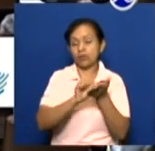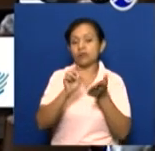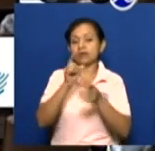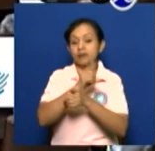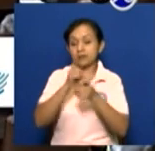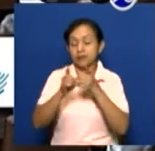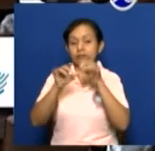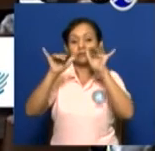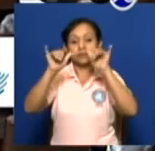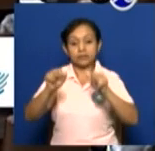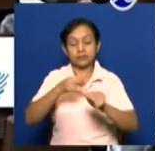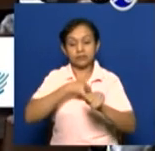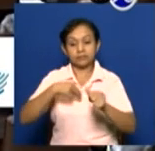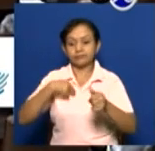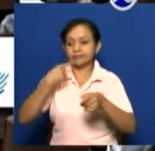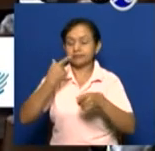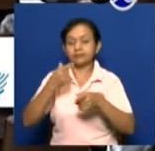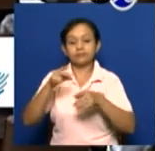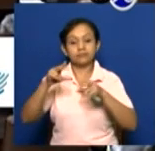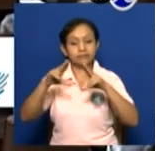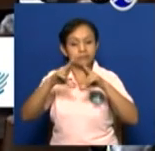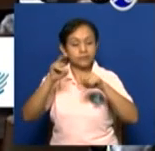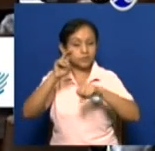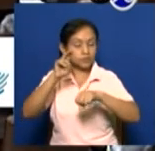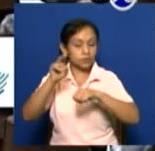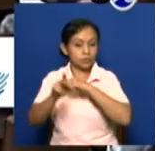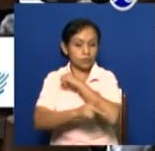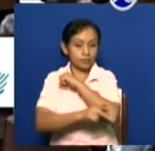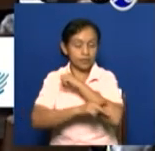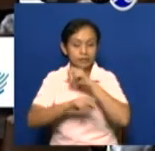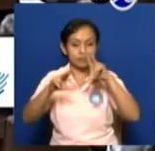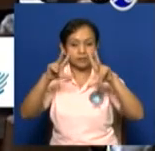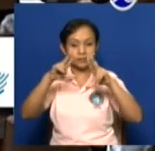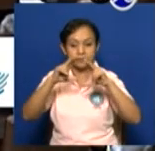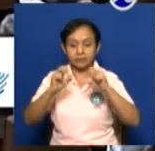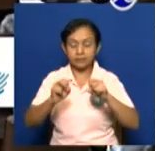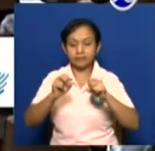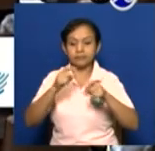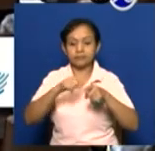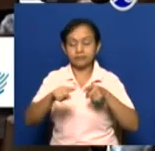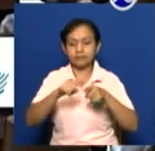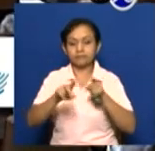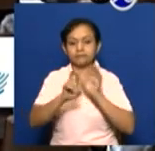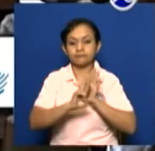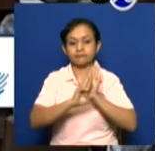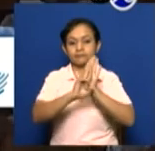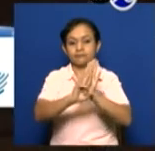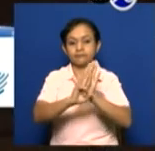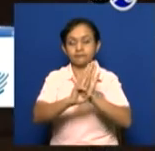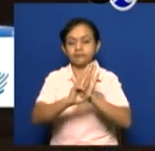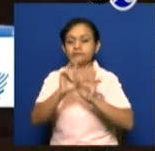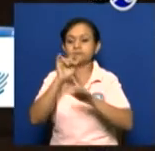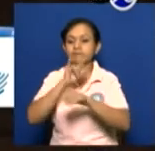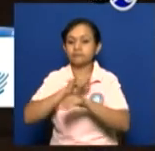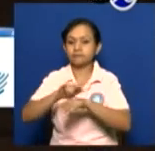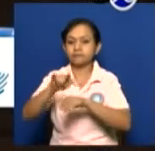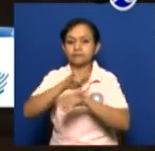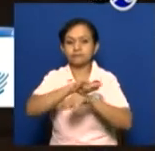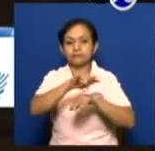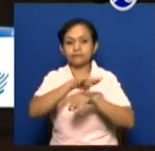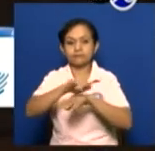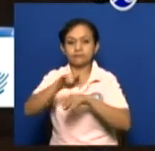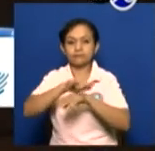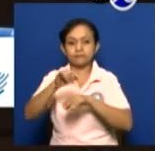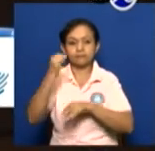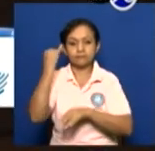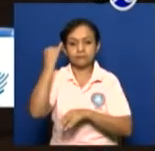afrontar y solventar como nación. La respuesta tenemos que buscarla en el